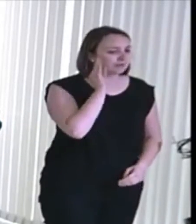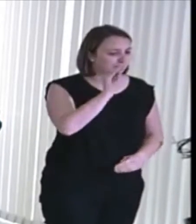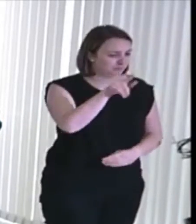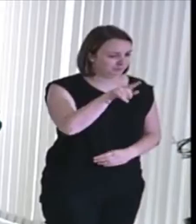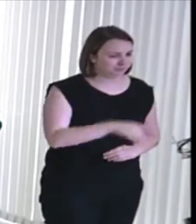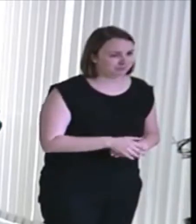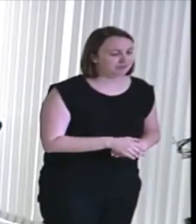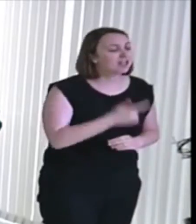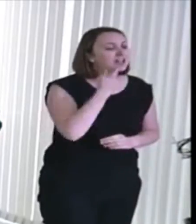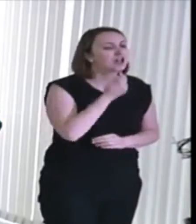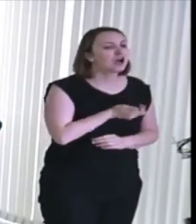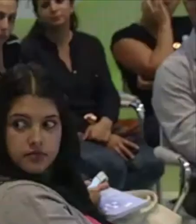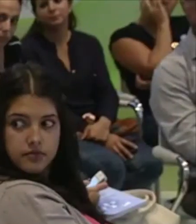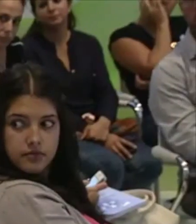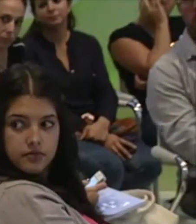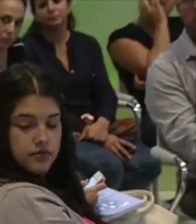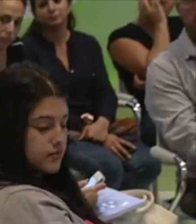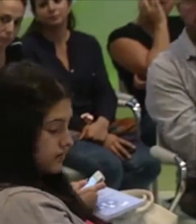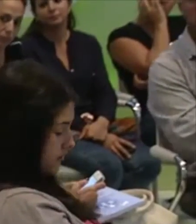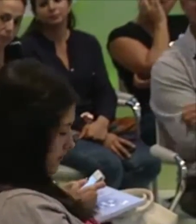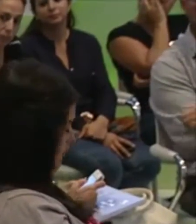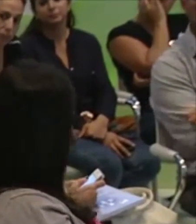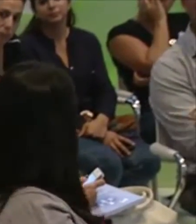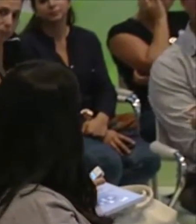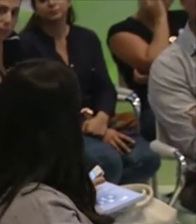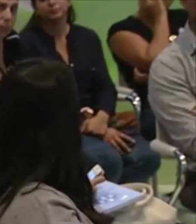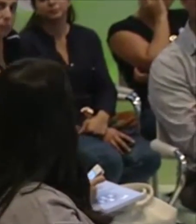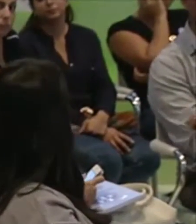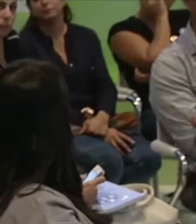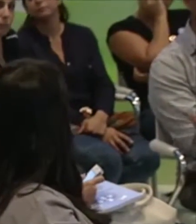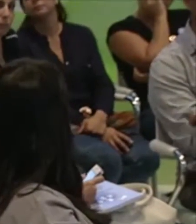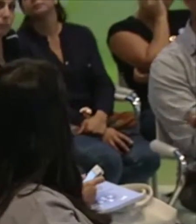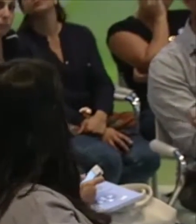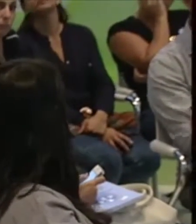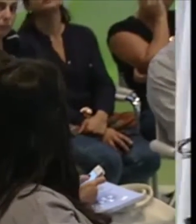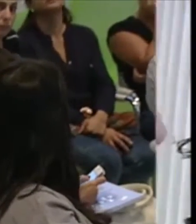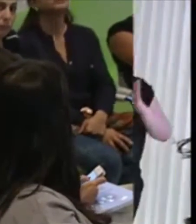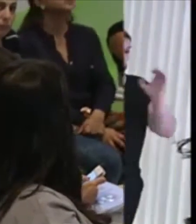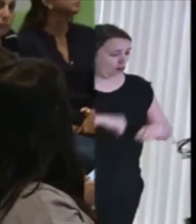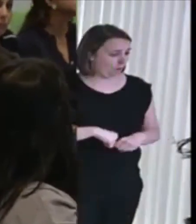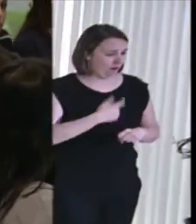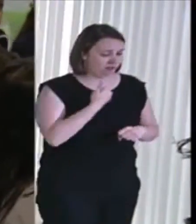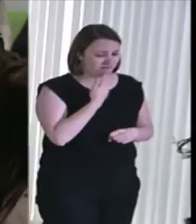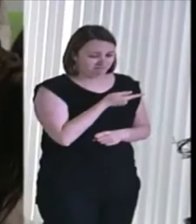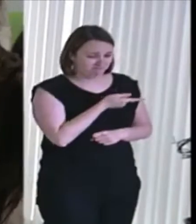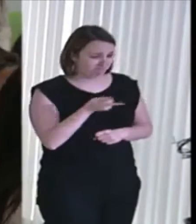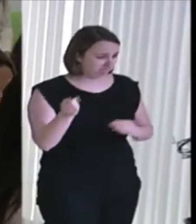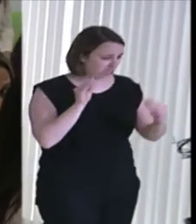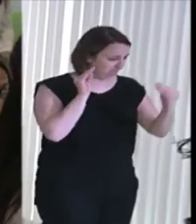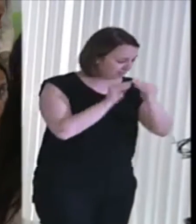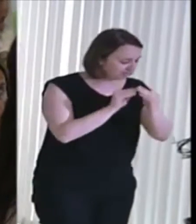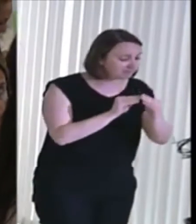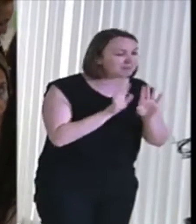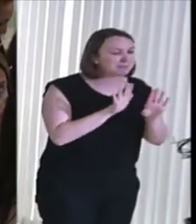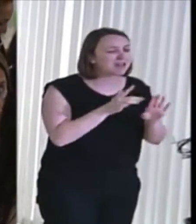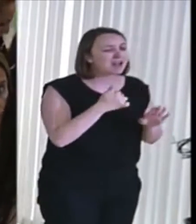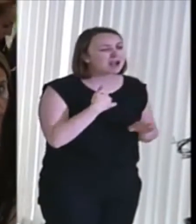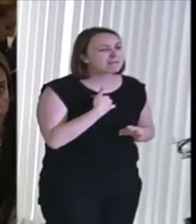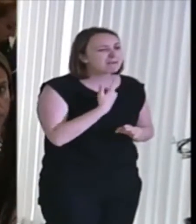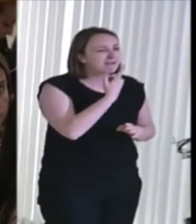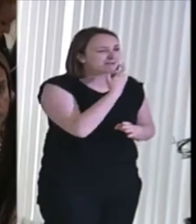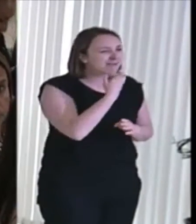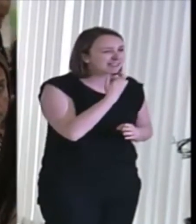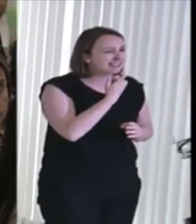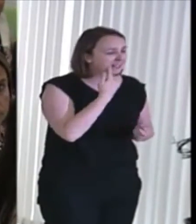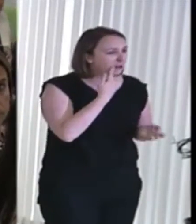Hola, me llamo Sandra y bueno, yo estoy muy de acuerdo en todo lo que habéis dicho, pero hay una cosa que me ha faltado